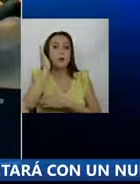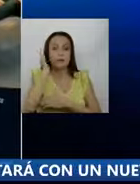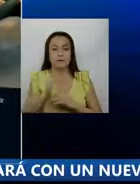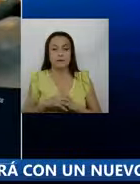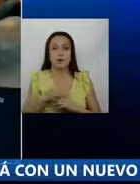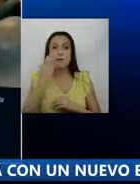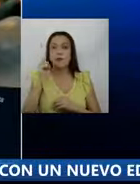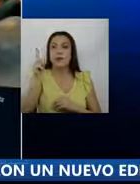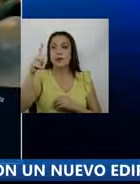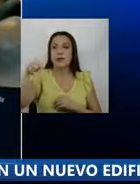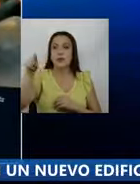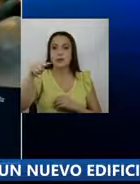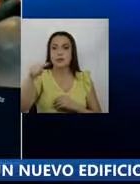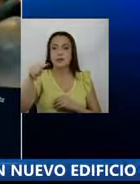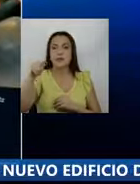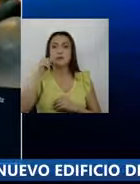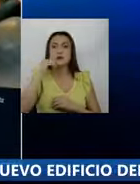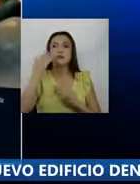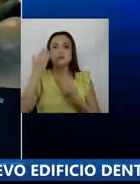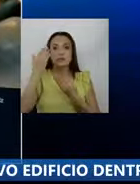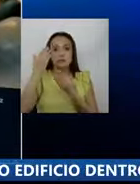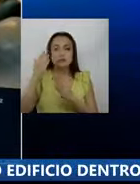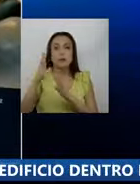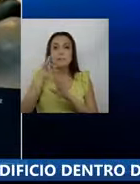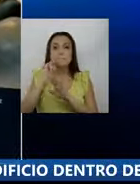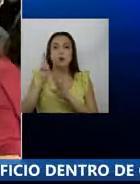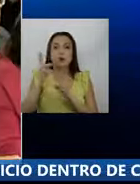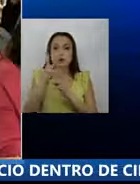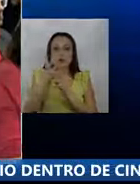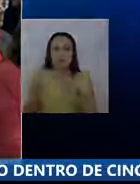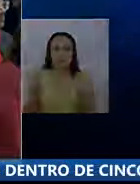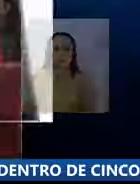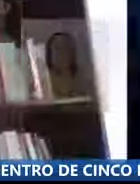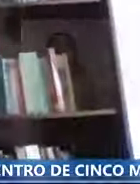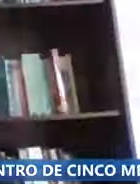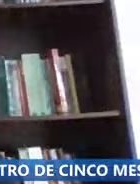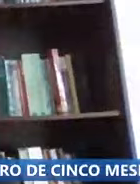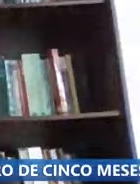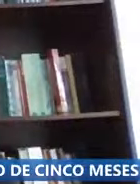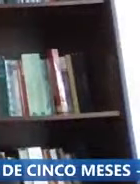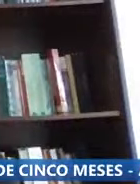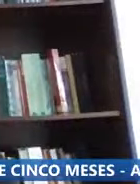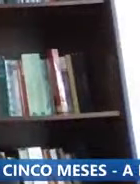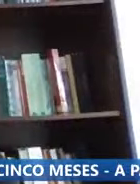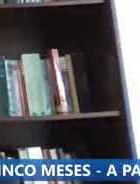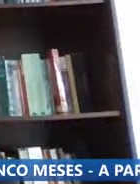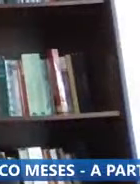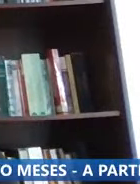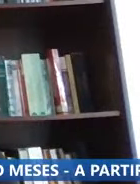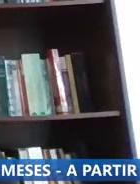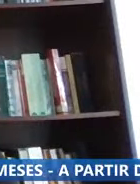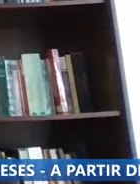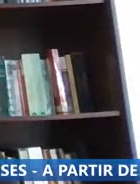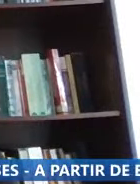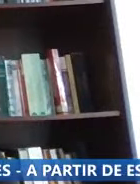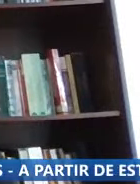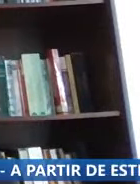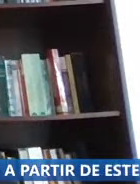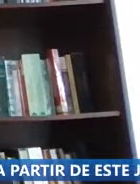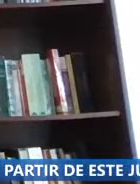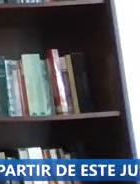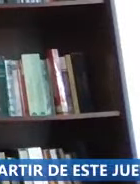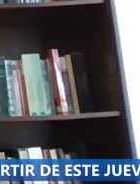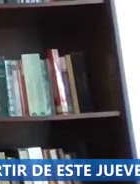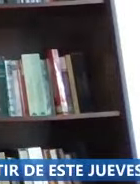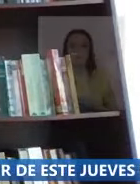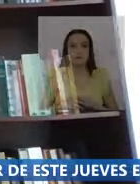son las mayores afectadas, porque la resolución señala que en procura de la defensa de sus derechos,